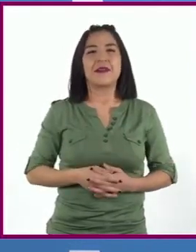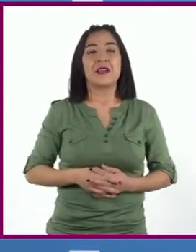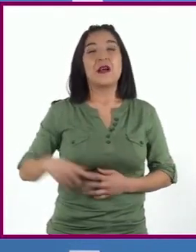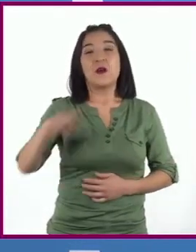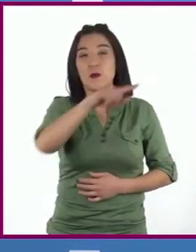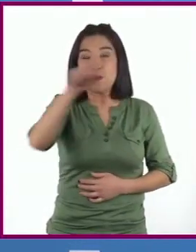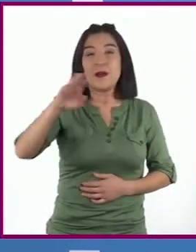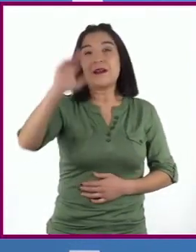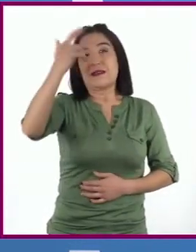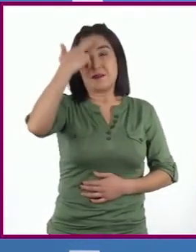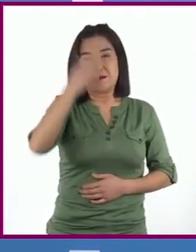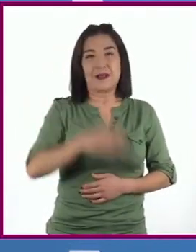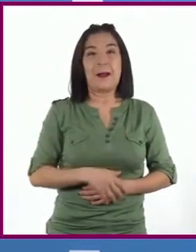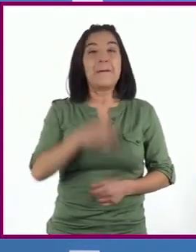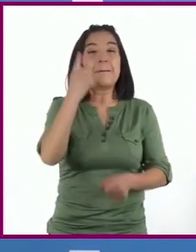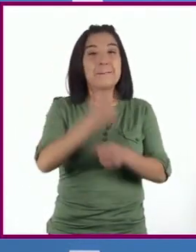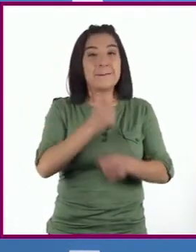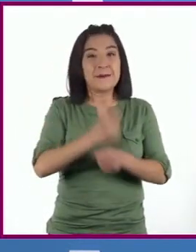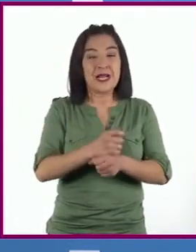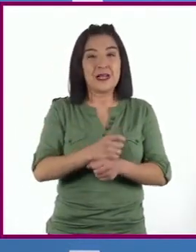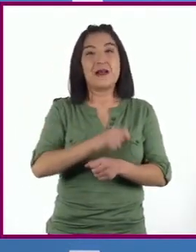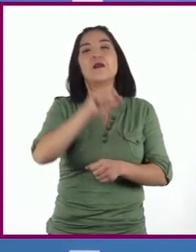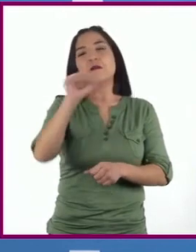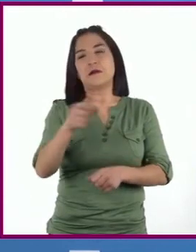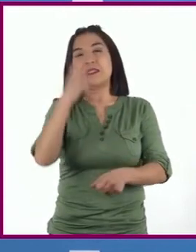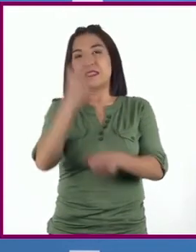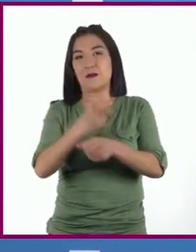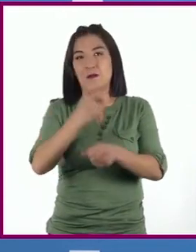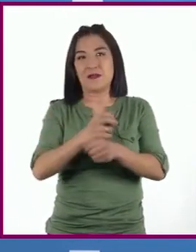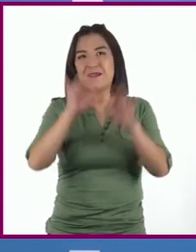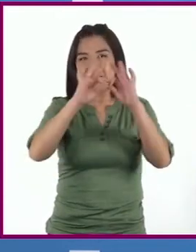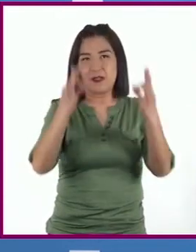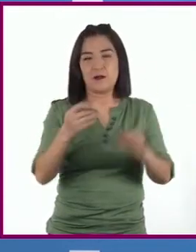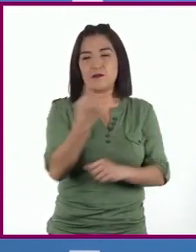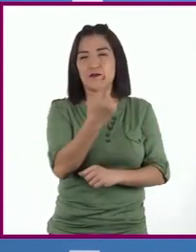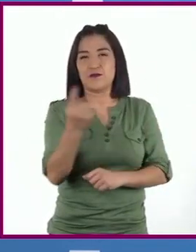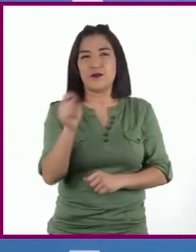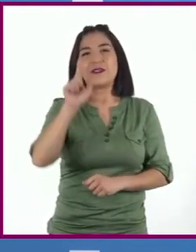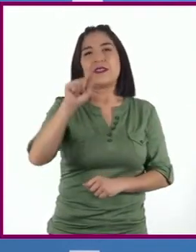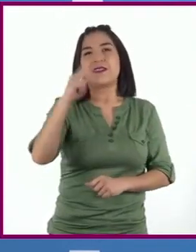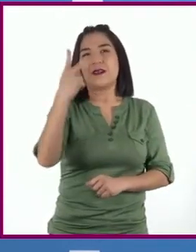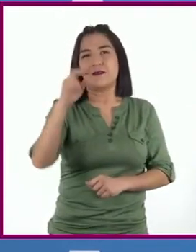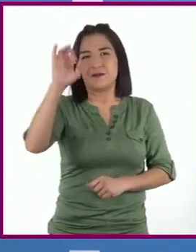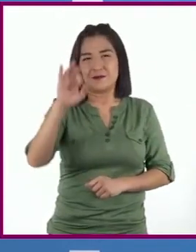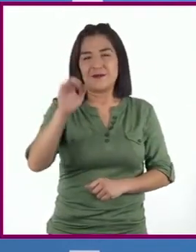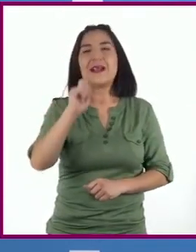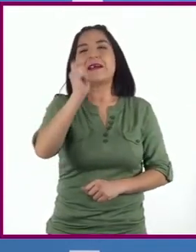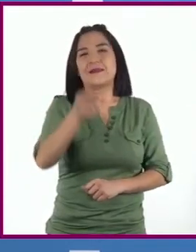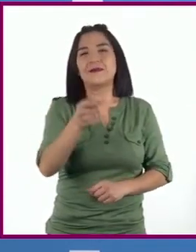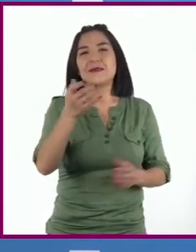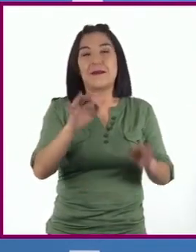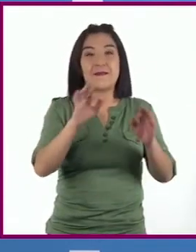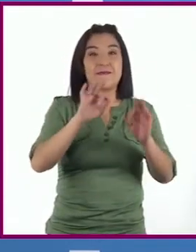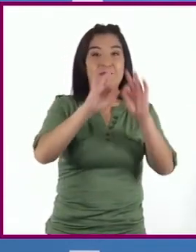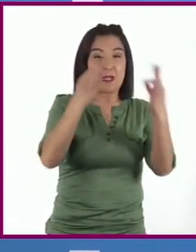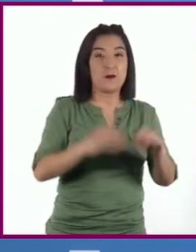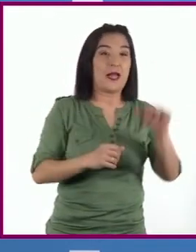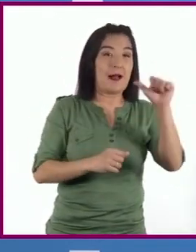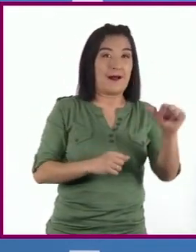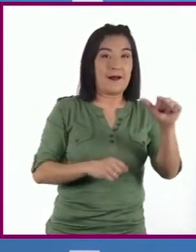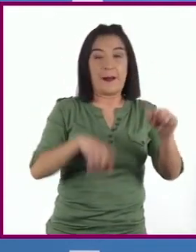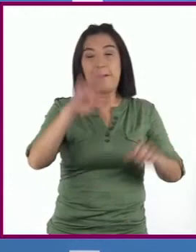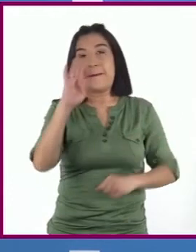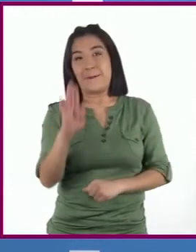Recuerden que de la primera a la segunda figura rotó 72 grados, es decir, de la figura a la